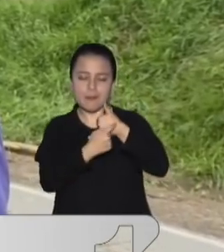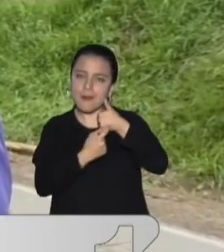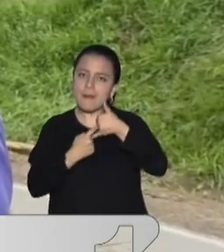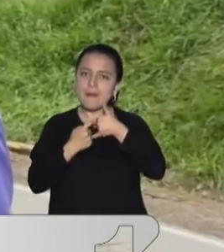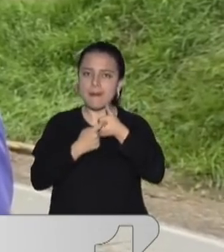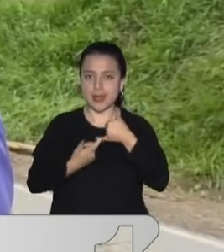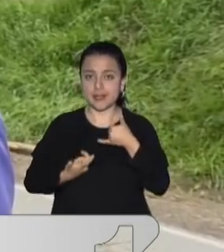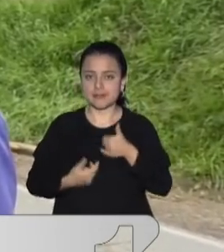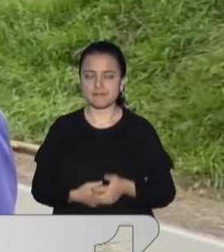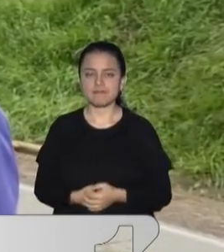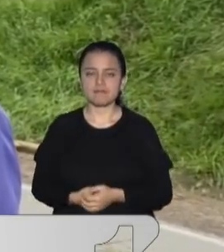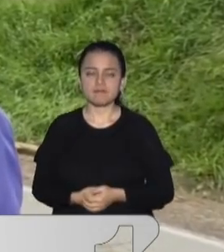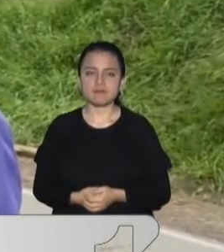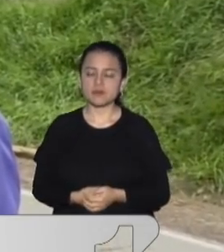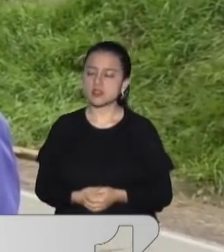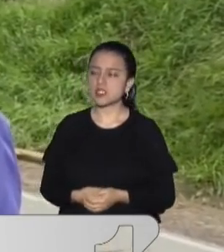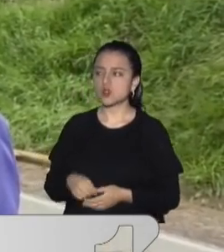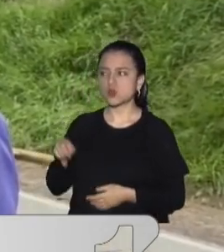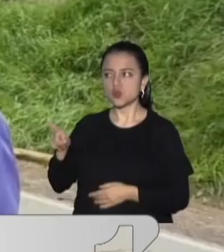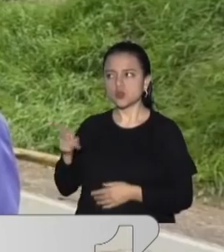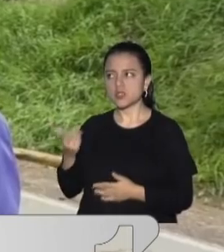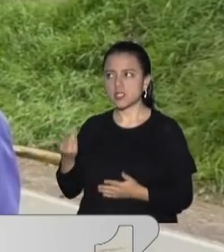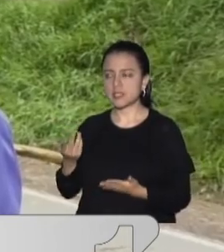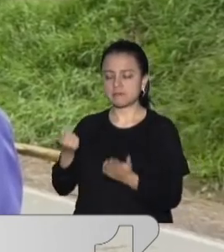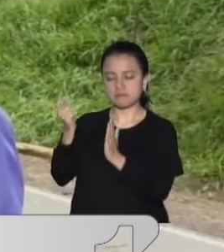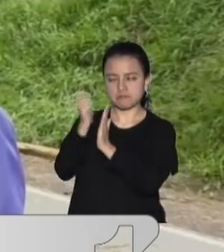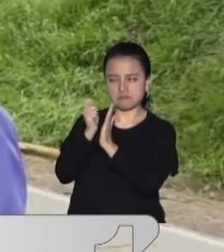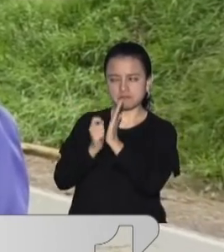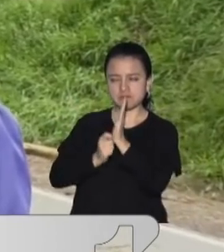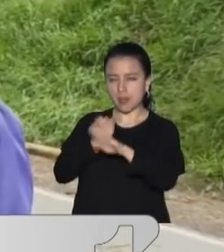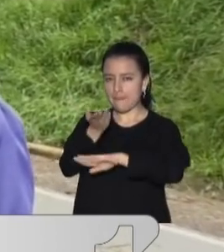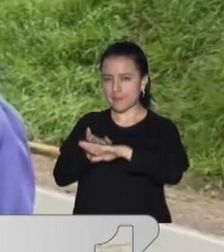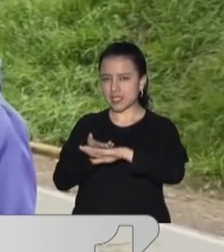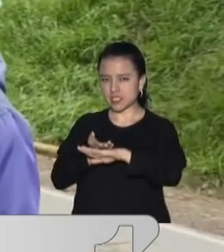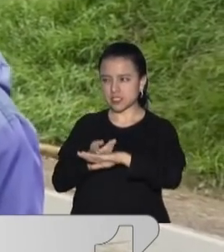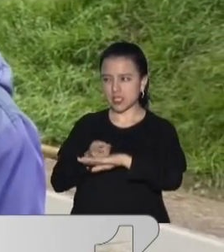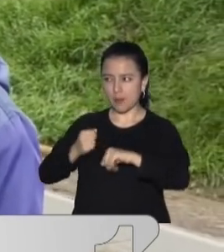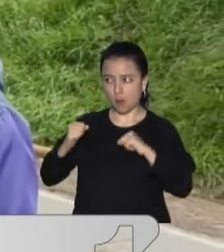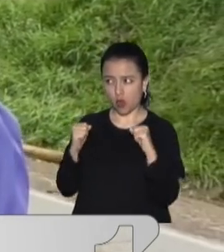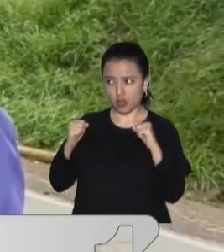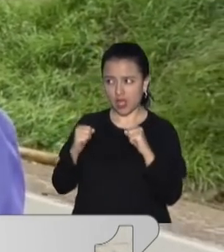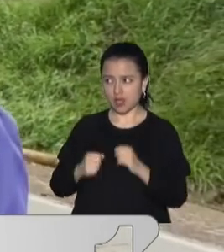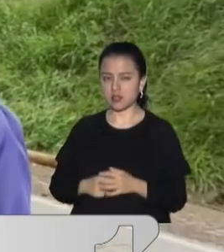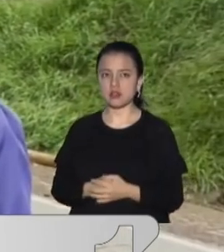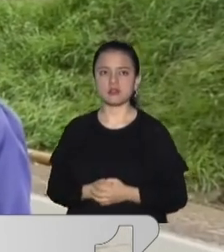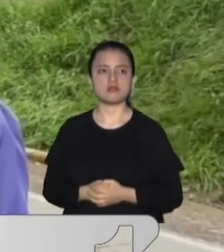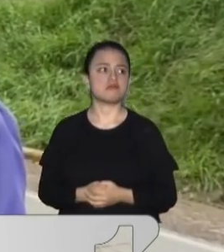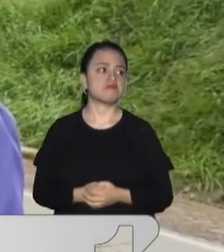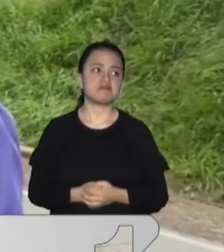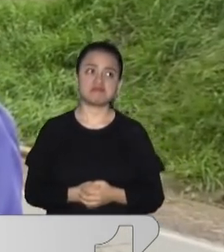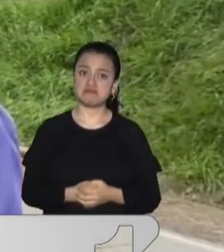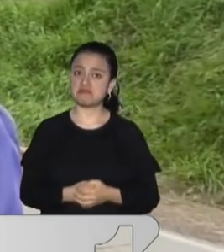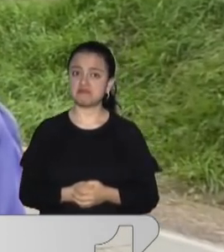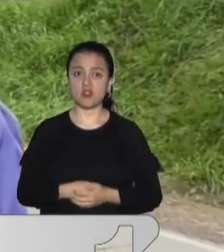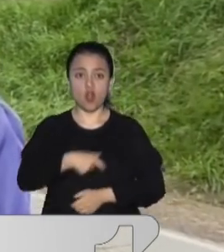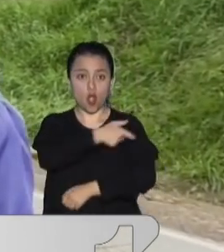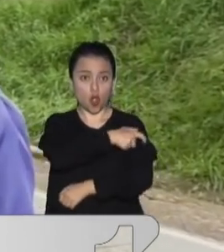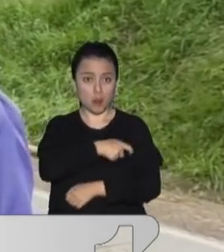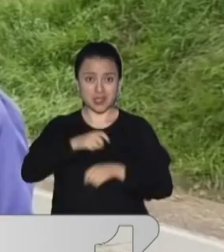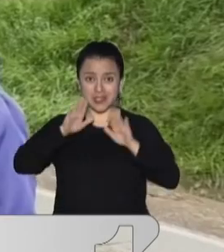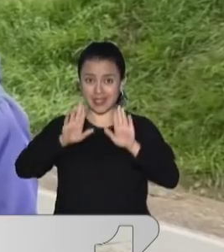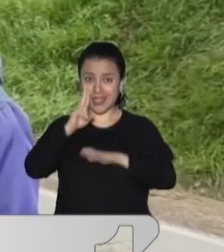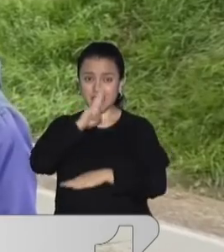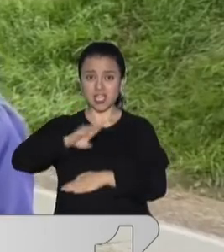las negociaciones que se están surtiendo en la ciudad de Bogotá. No nos sentimos reconocidos por el Comité Nacional de